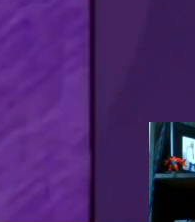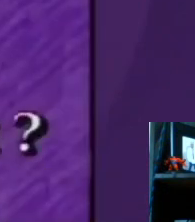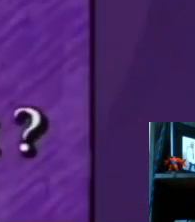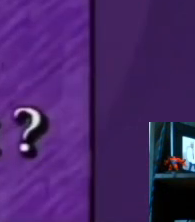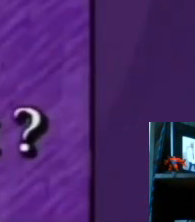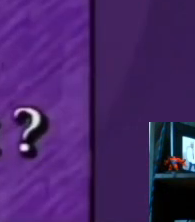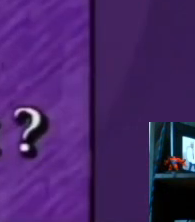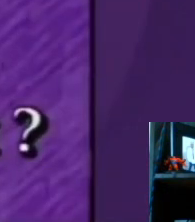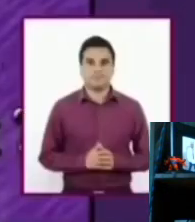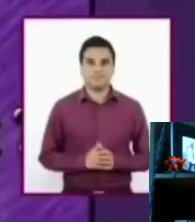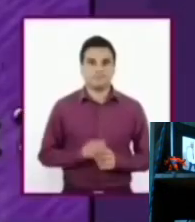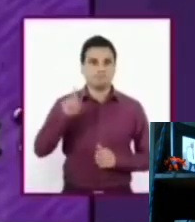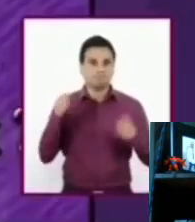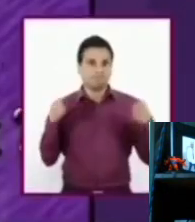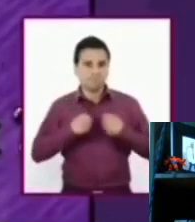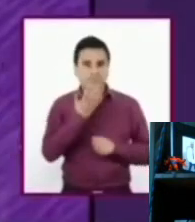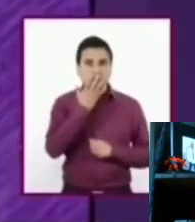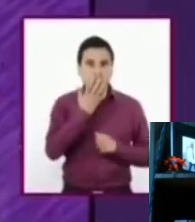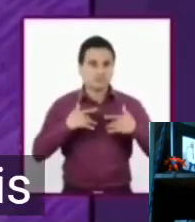por qué